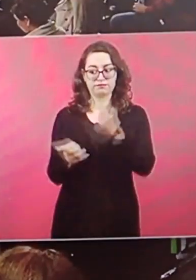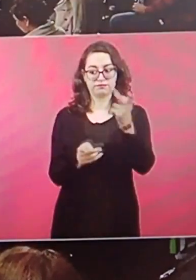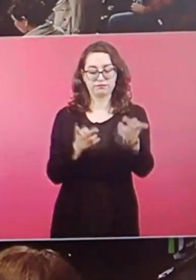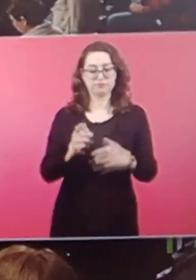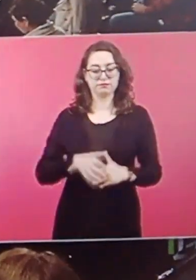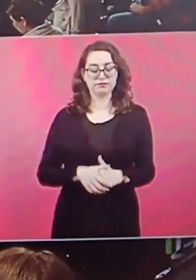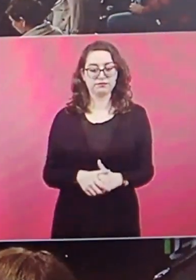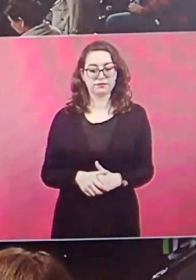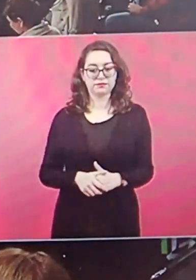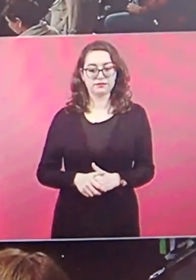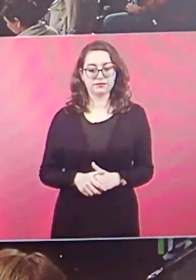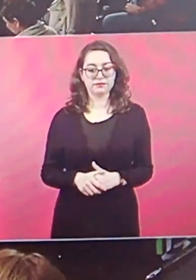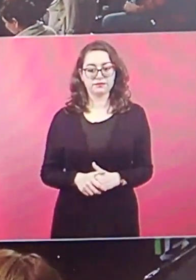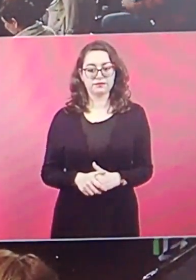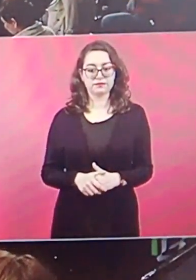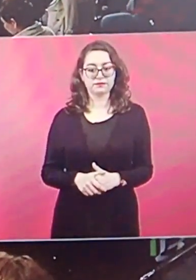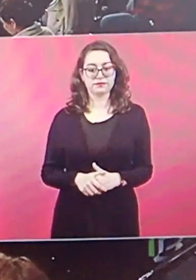director